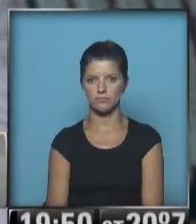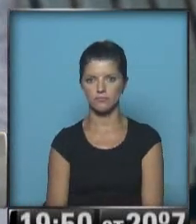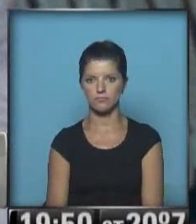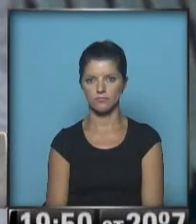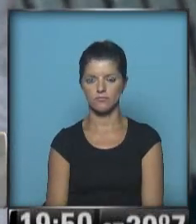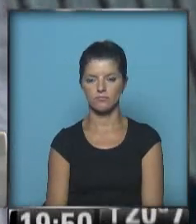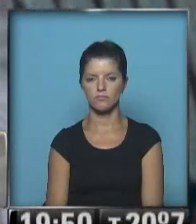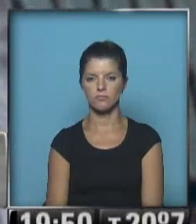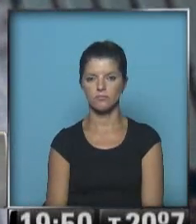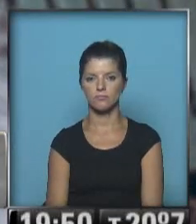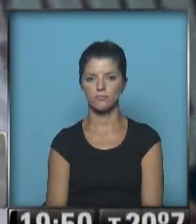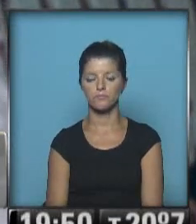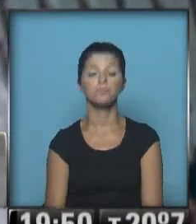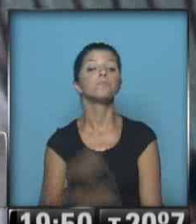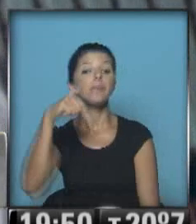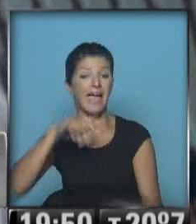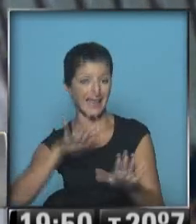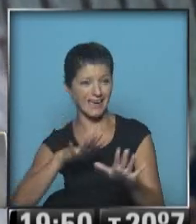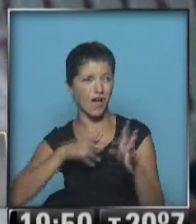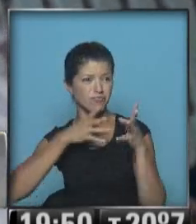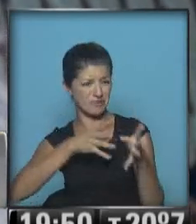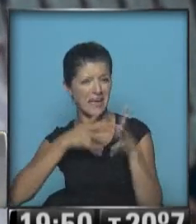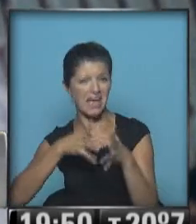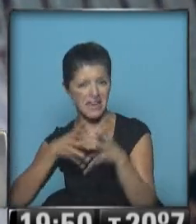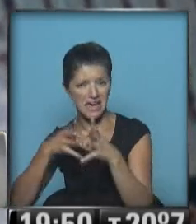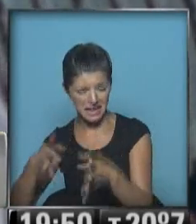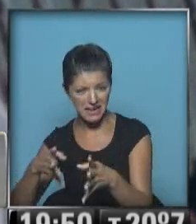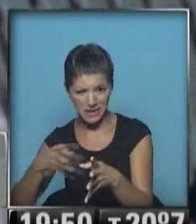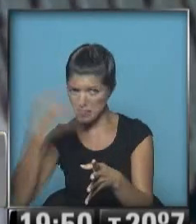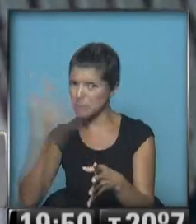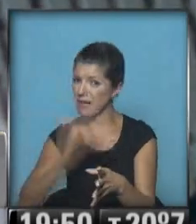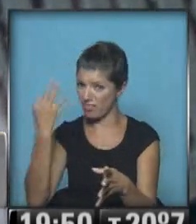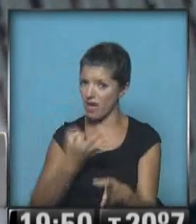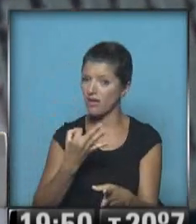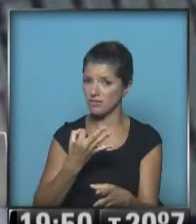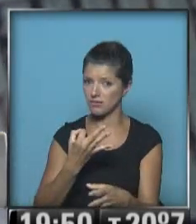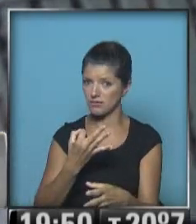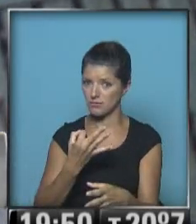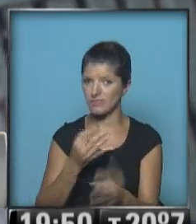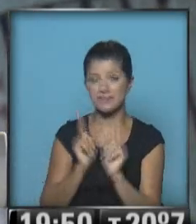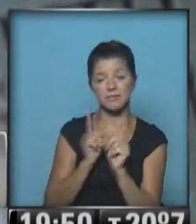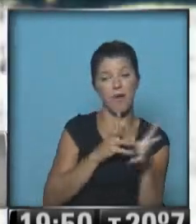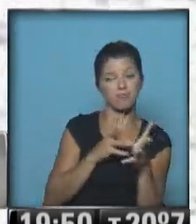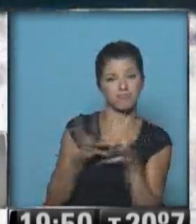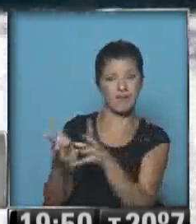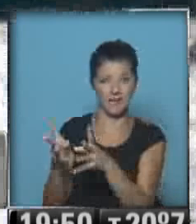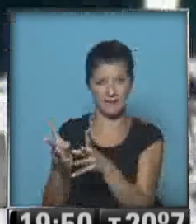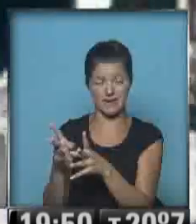asesinado acá había una guerra una verdadera Guerra y la